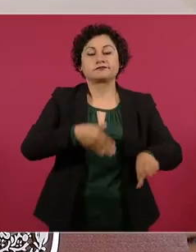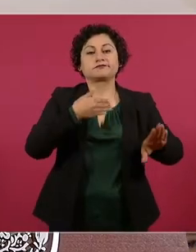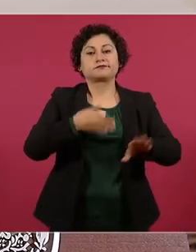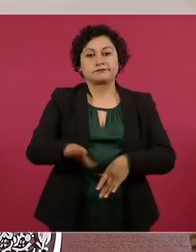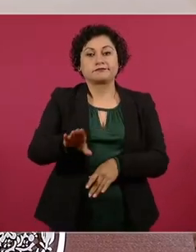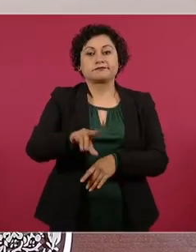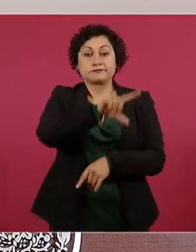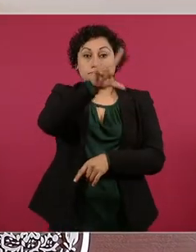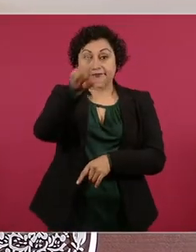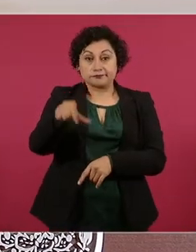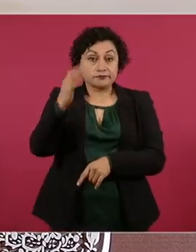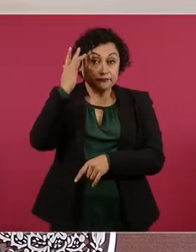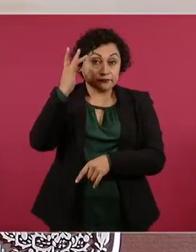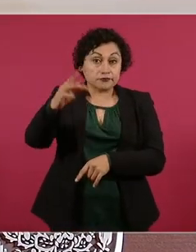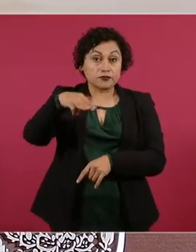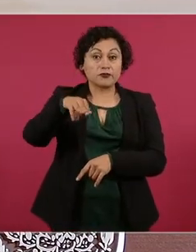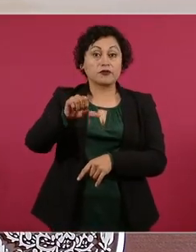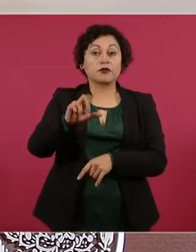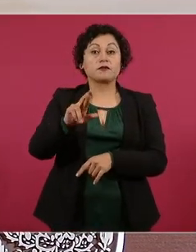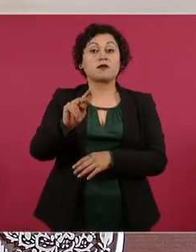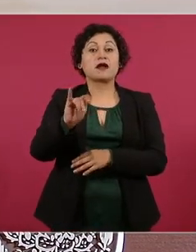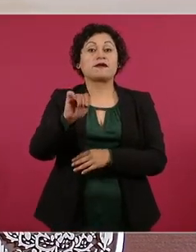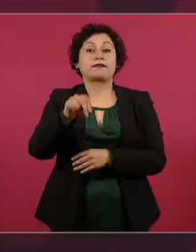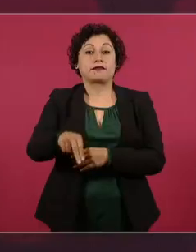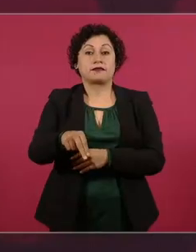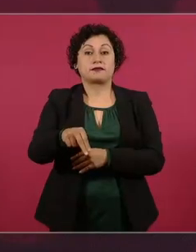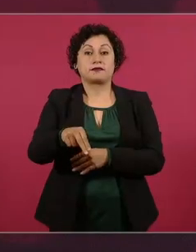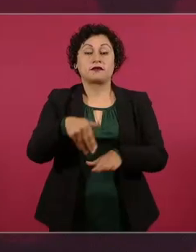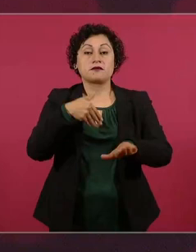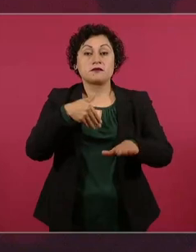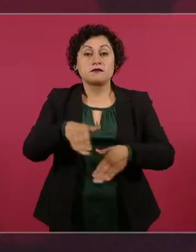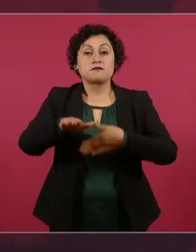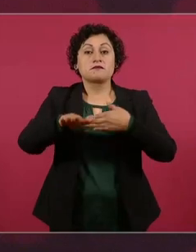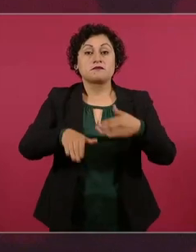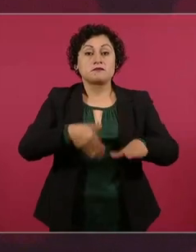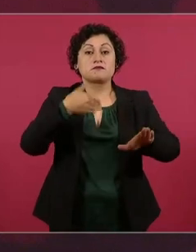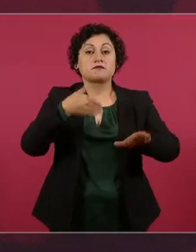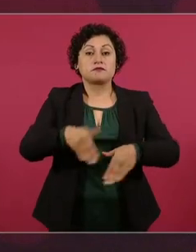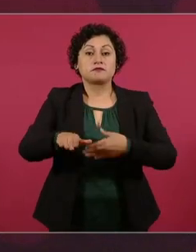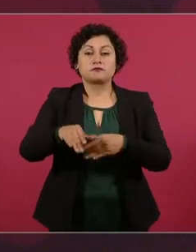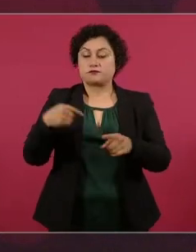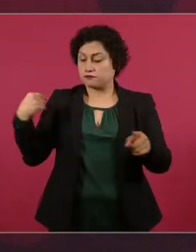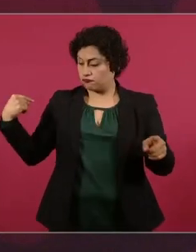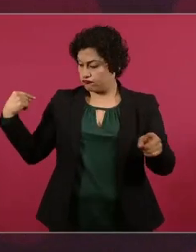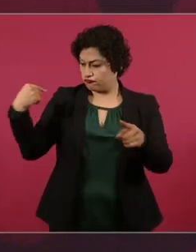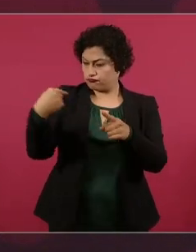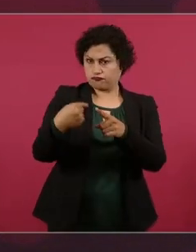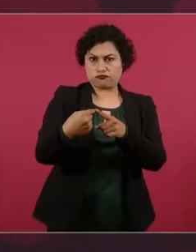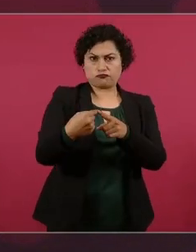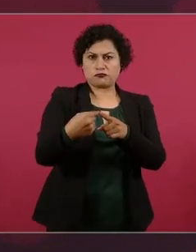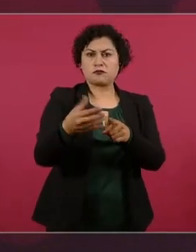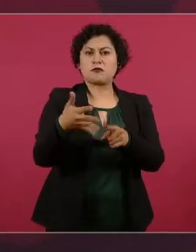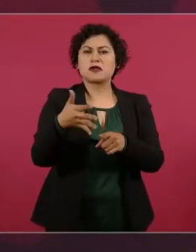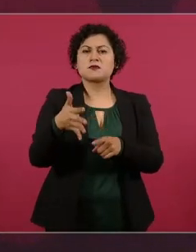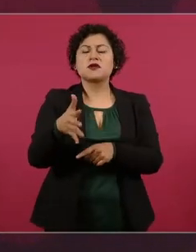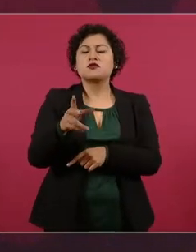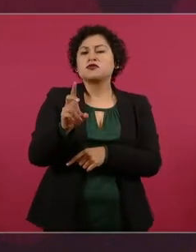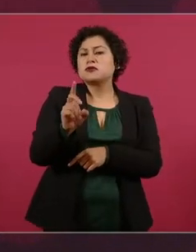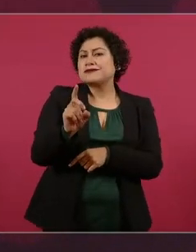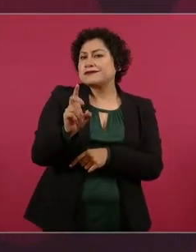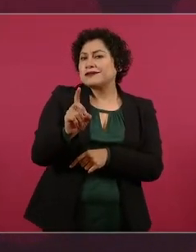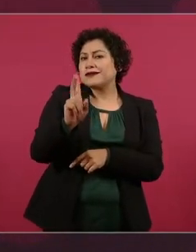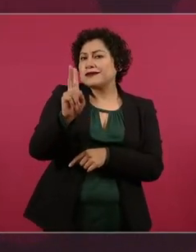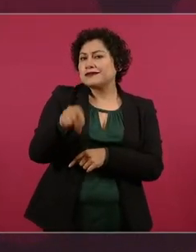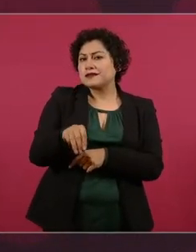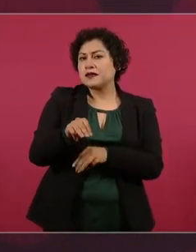San Martín, de repente, después de caminar más de 30 kilómetros y